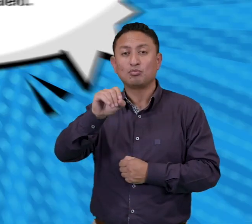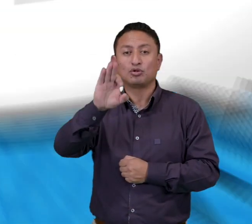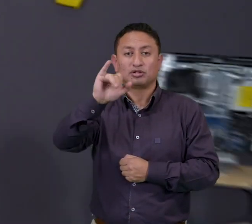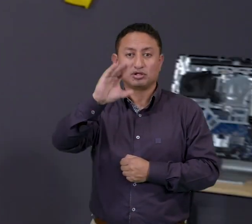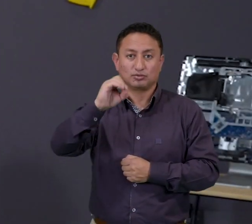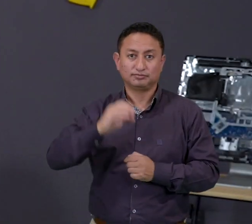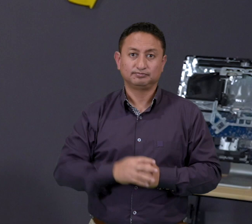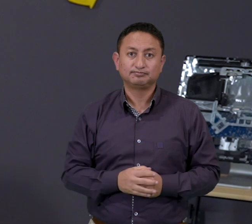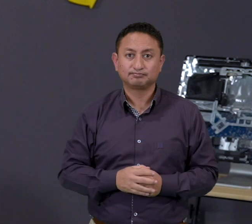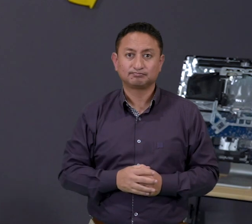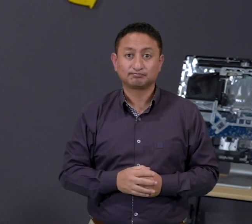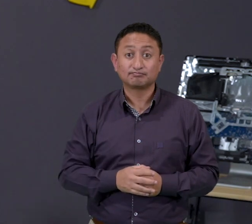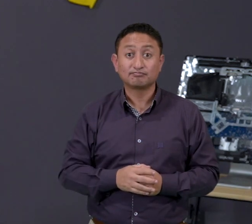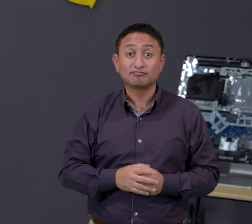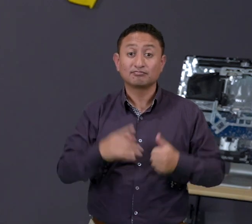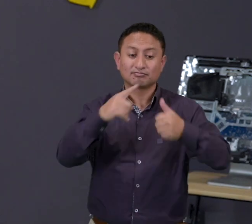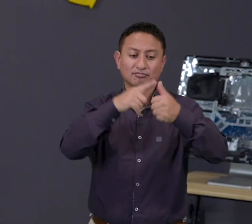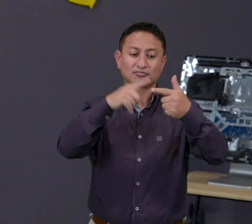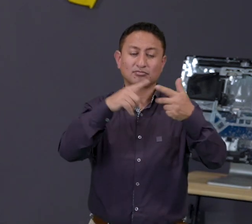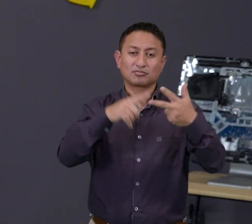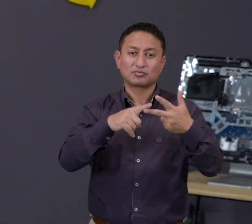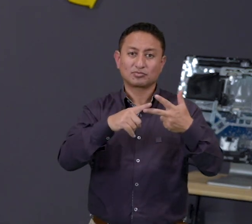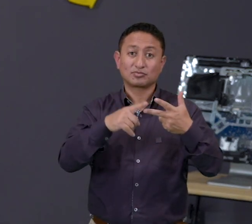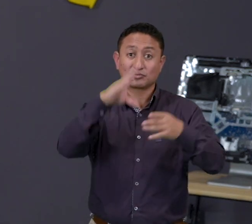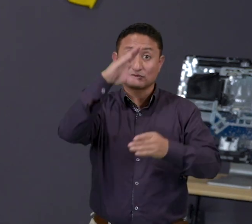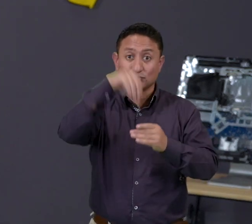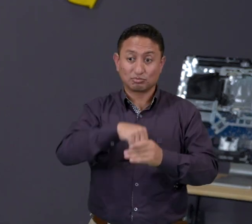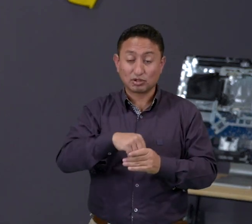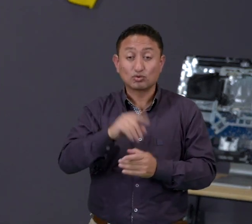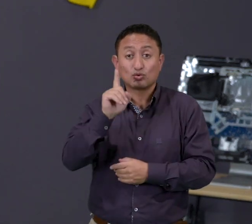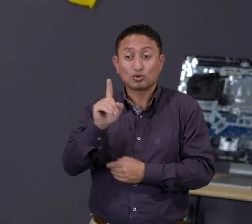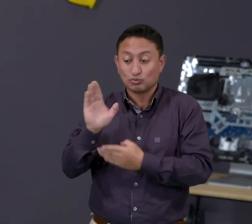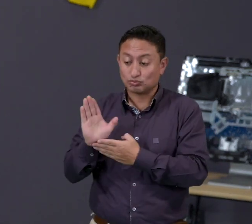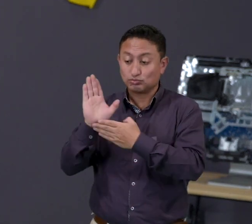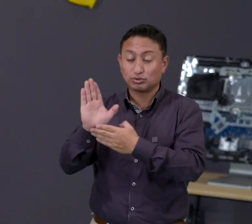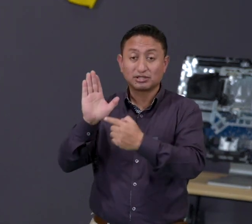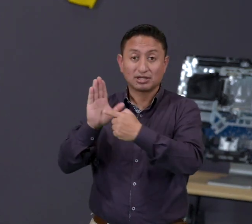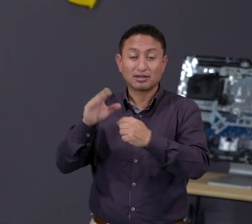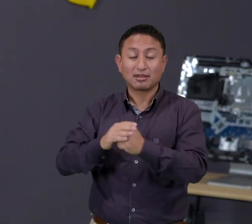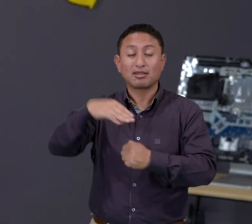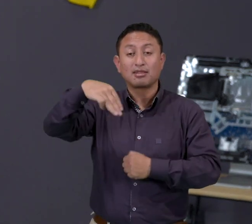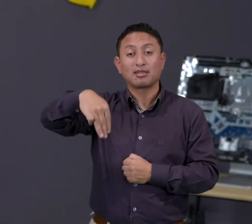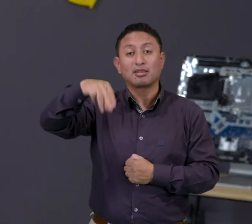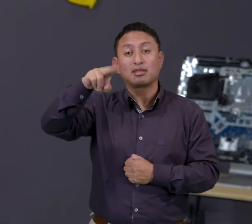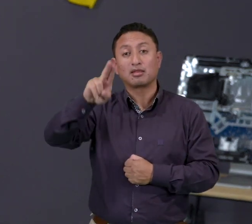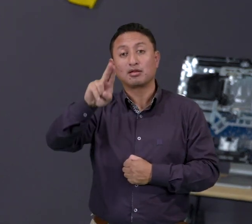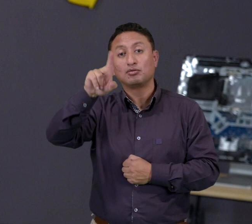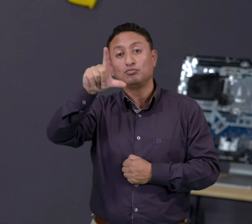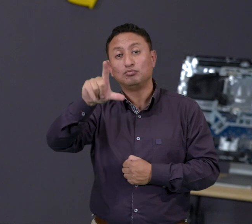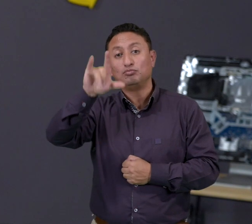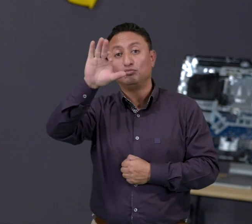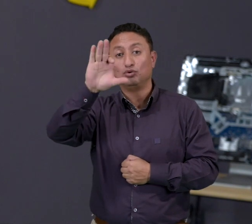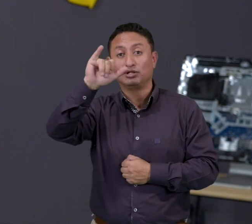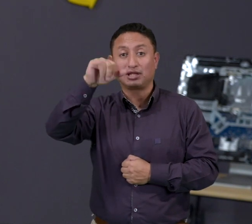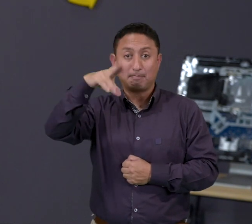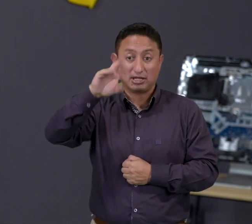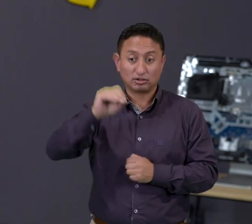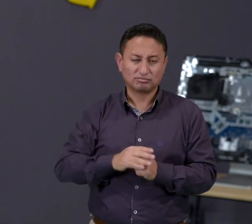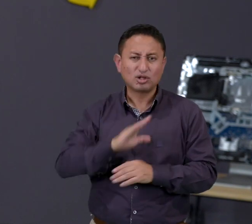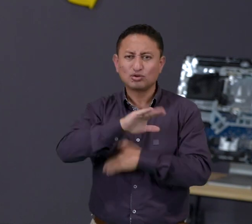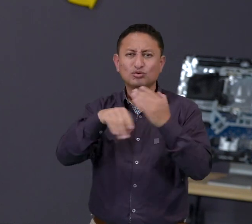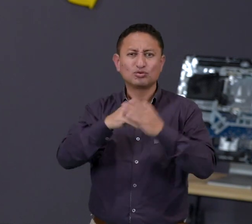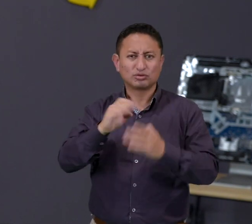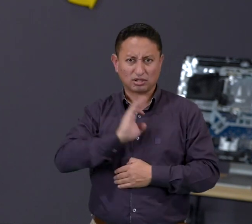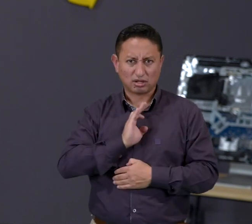voltio. Todos estos instrumentos de medida se encuentran en el famoso multímetro, utilizado por todos los técnicos eléctricos y